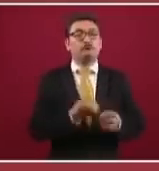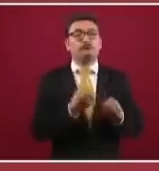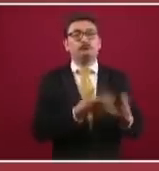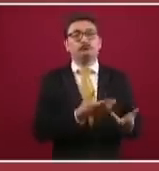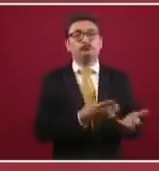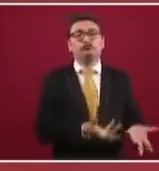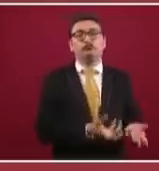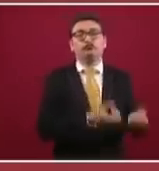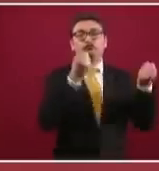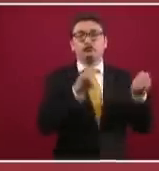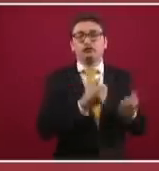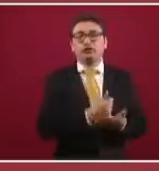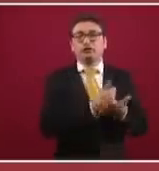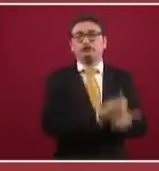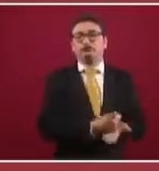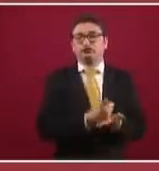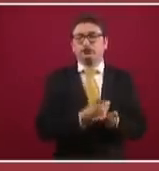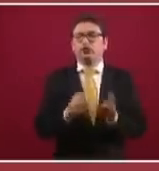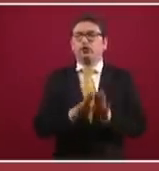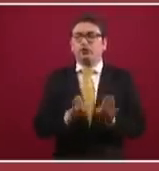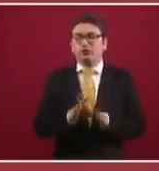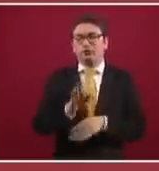con el FOAPROA.